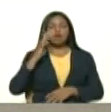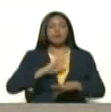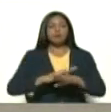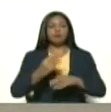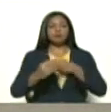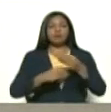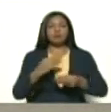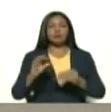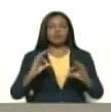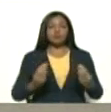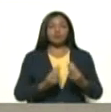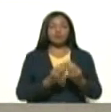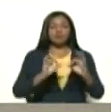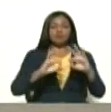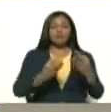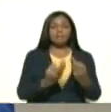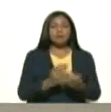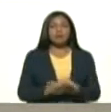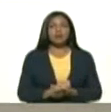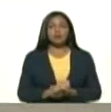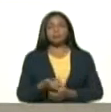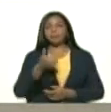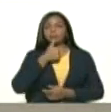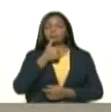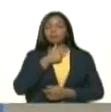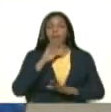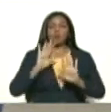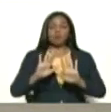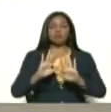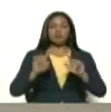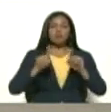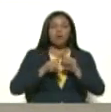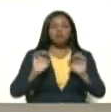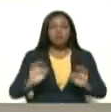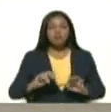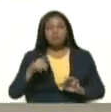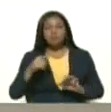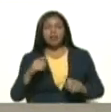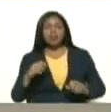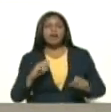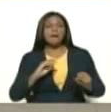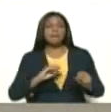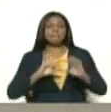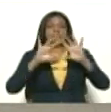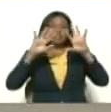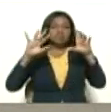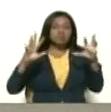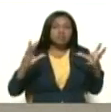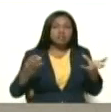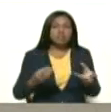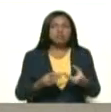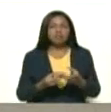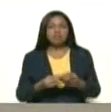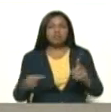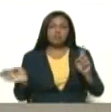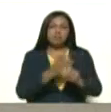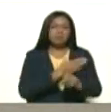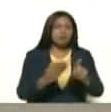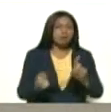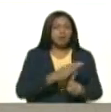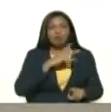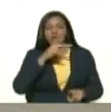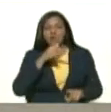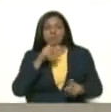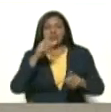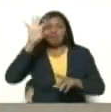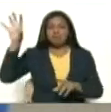junto a nuestra familia para contener la pandemia que está devastando. Tenemos videos ahí de cómo